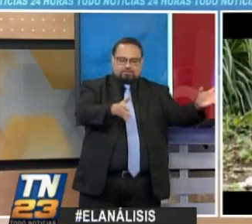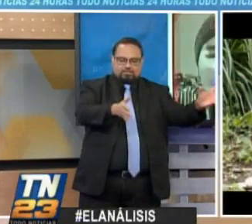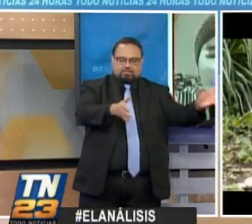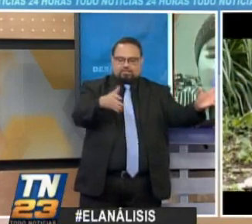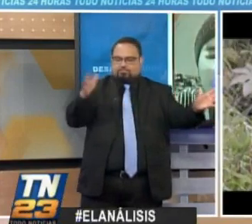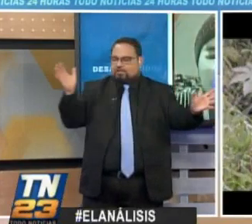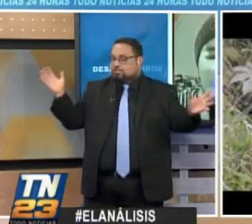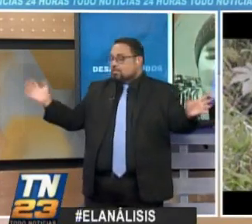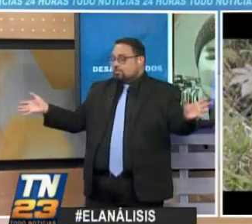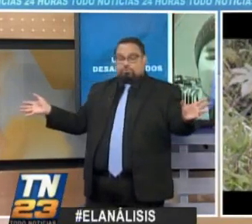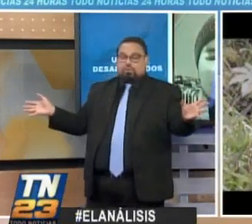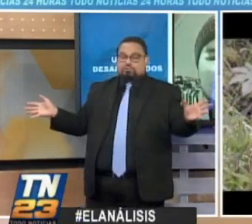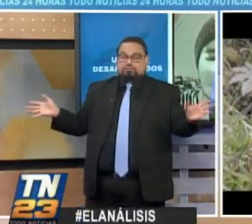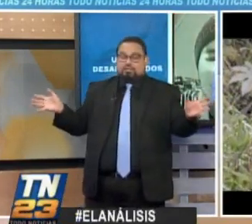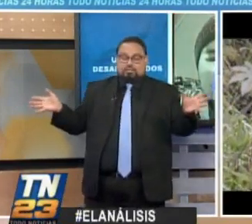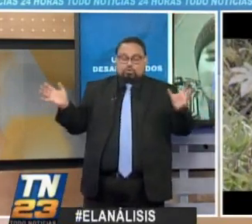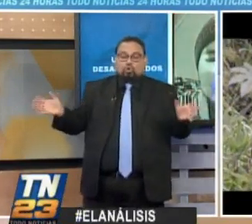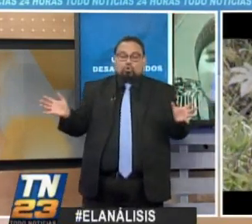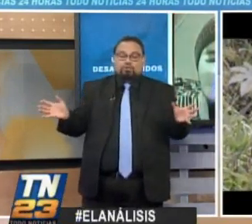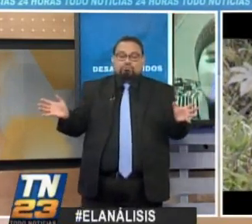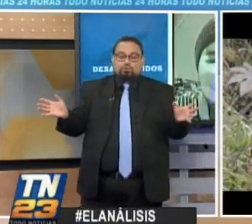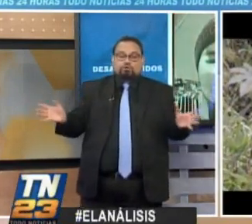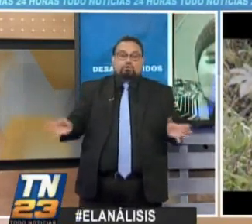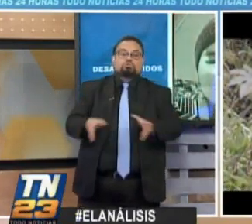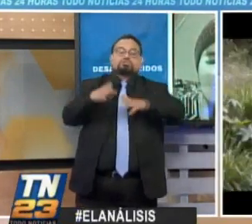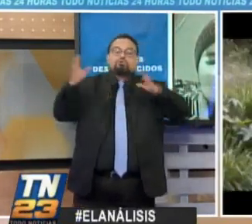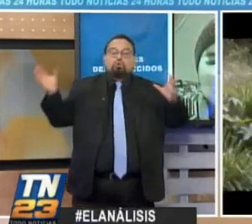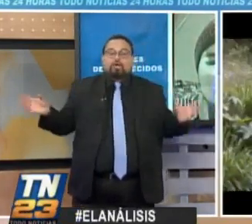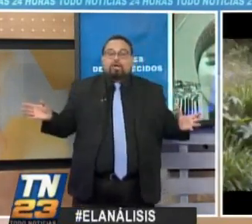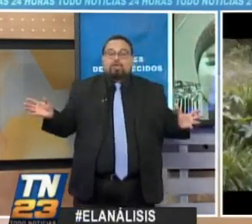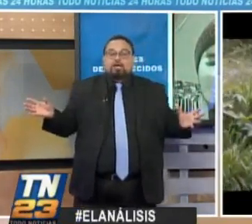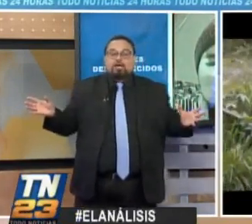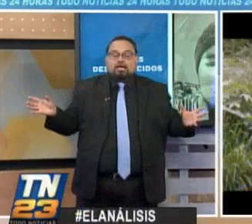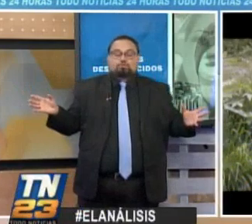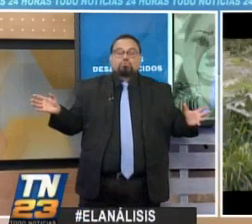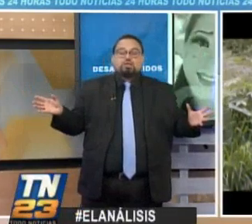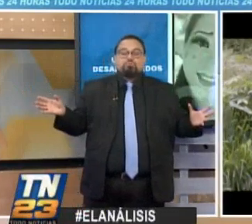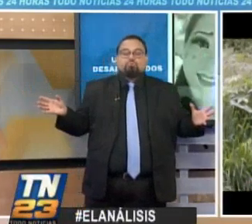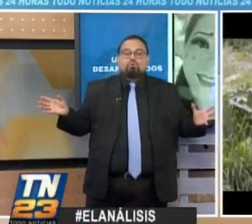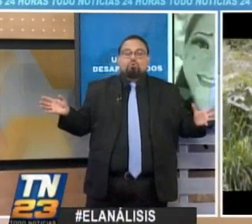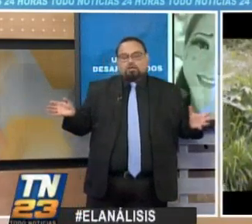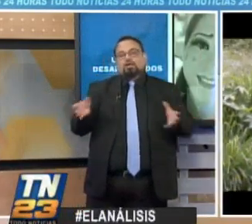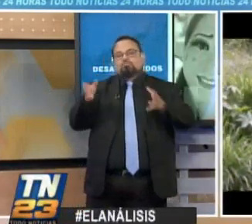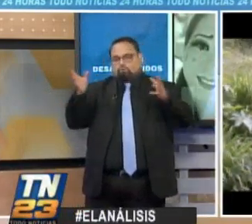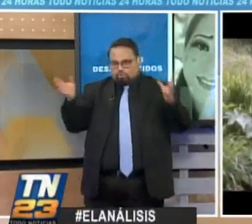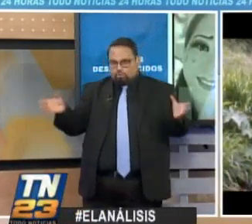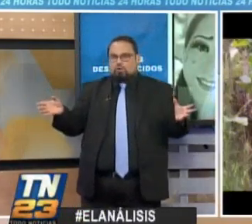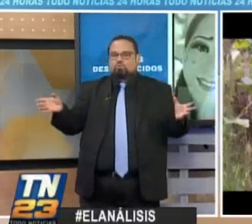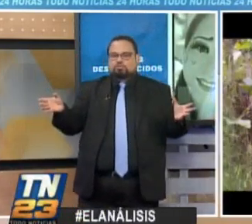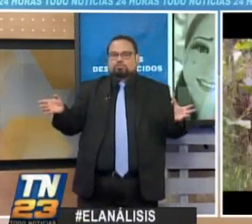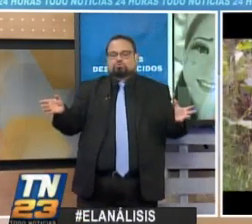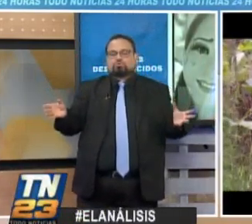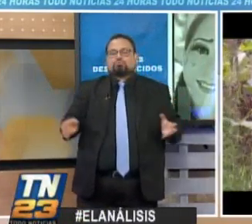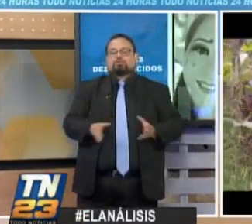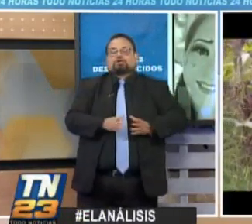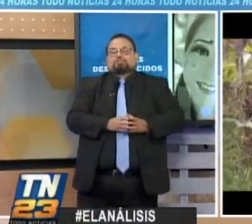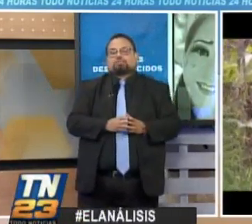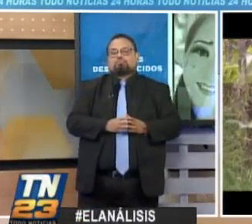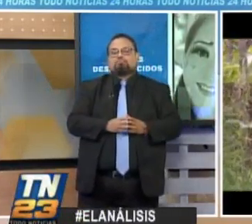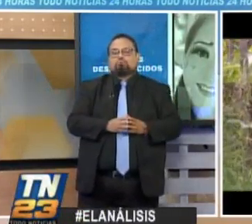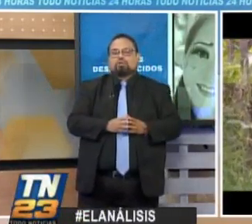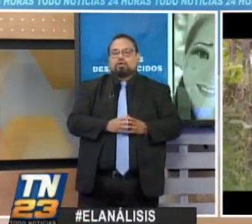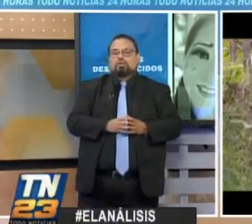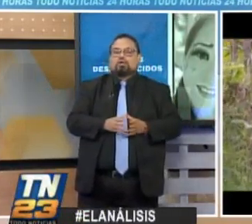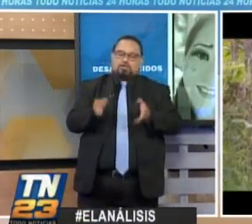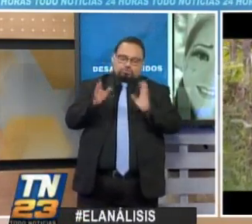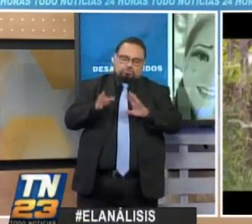pruebas que sean científicas, de pruebas que sean de todo tipo. Y entonces lo que queda es un limbo que provoca una situación dramática que